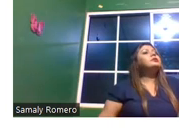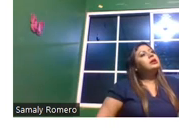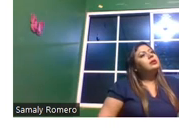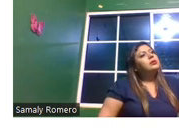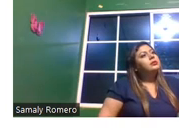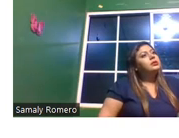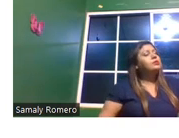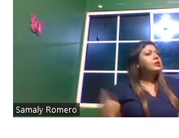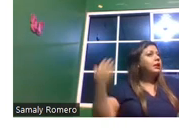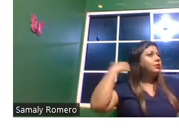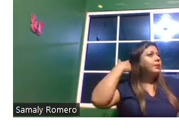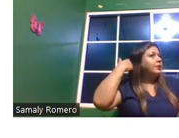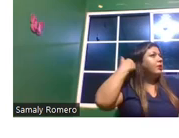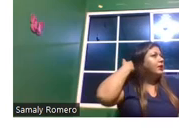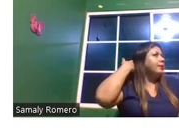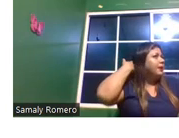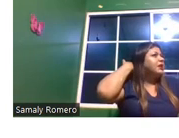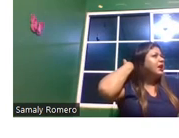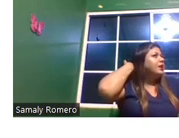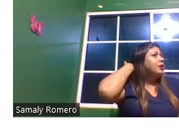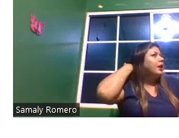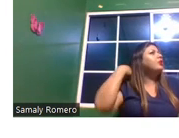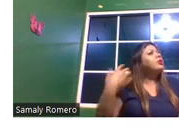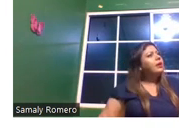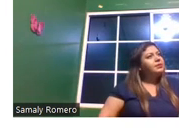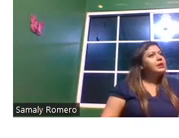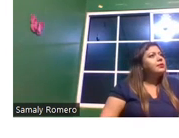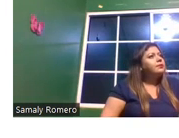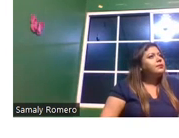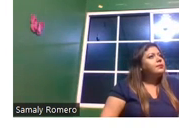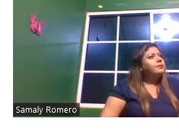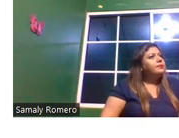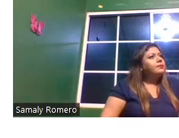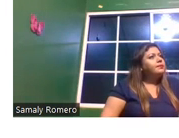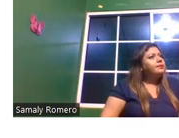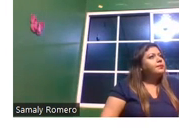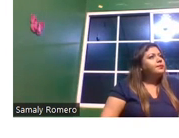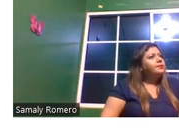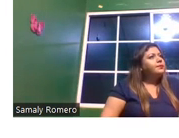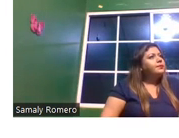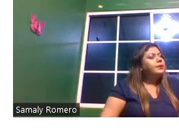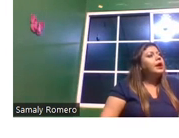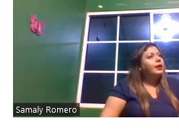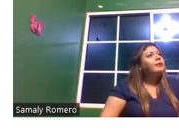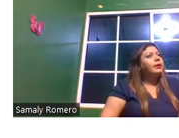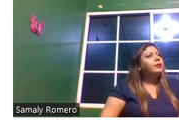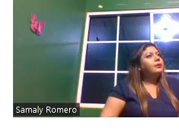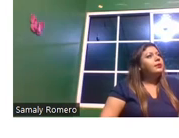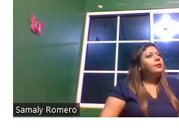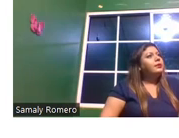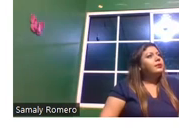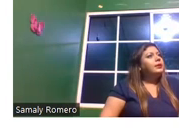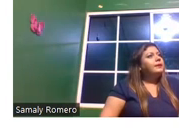claves que me aseguren que mantenga un camino adecuado para poder generar un presupuesto mucho